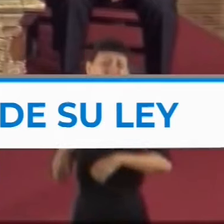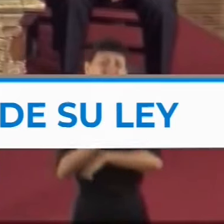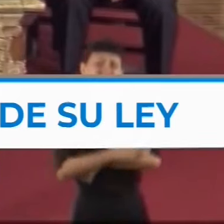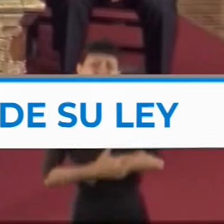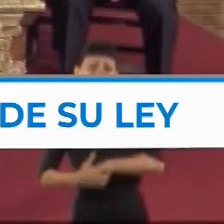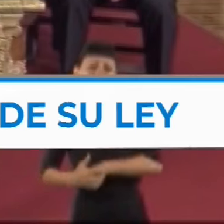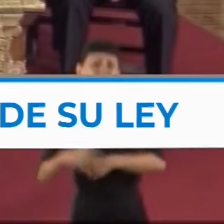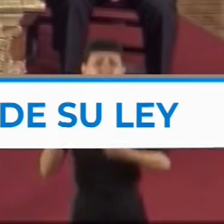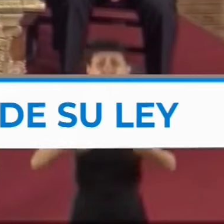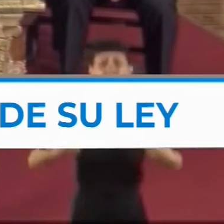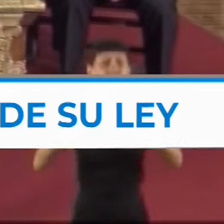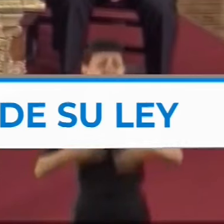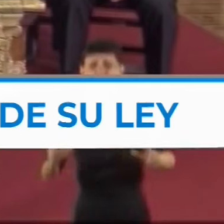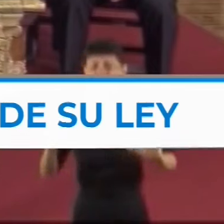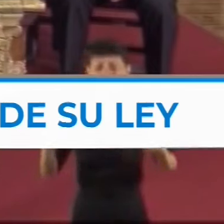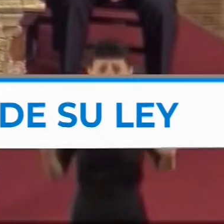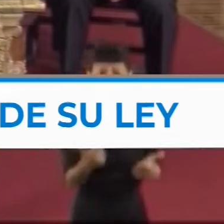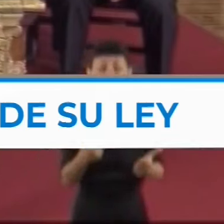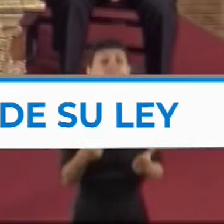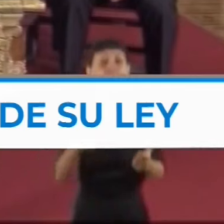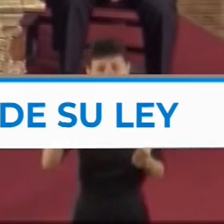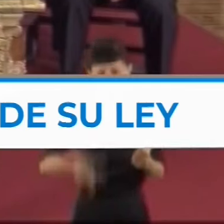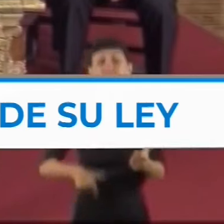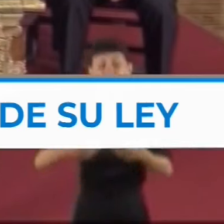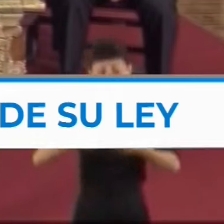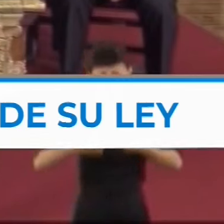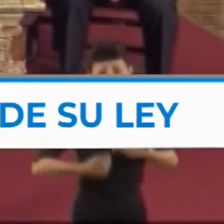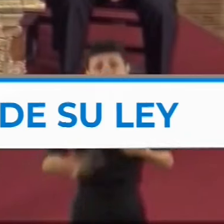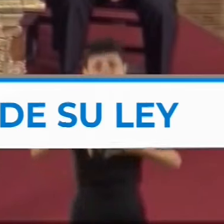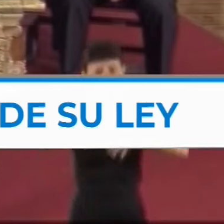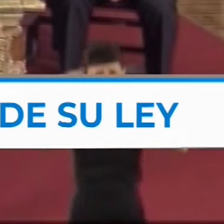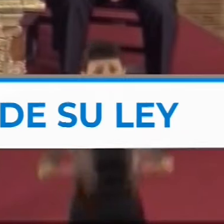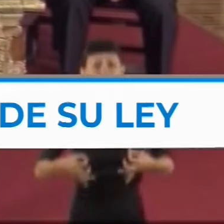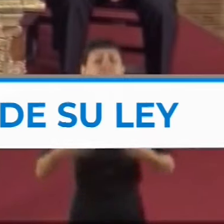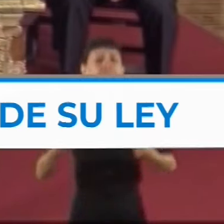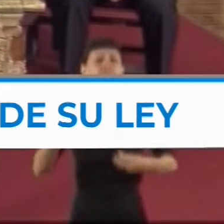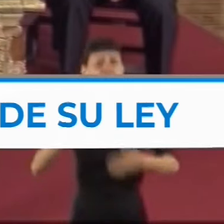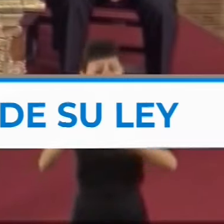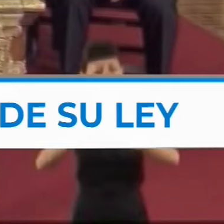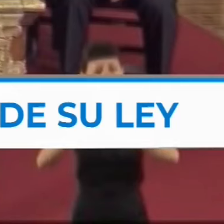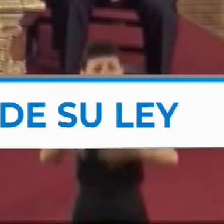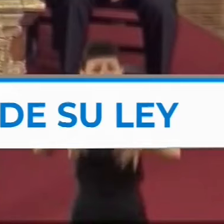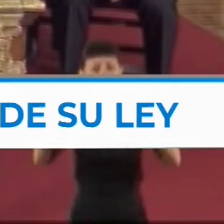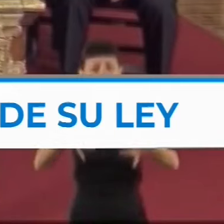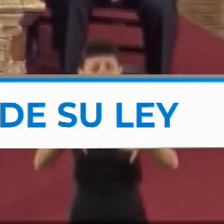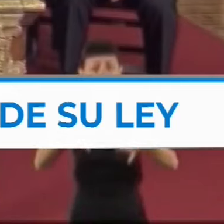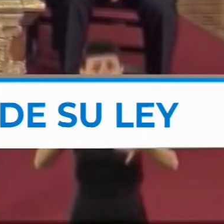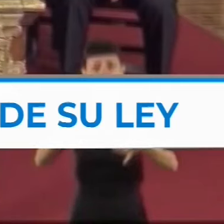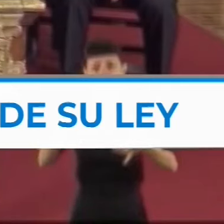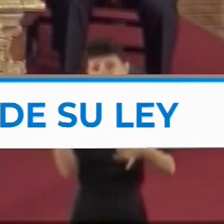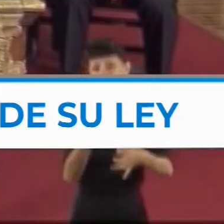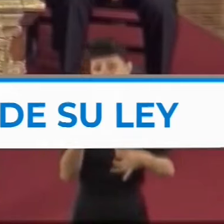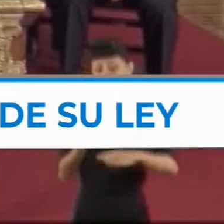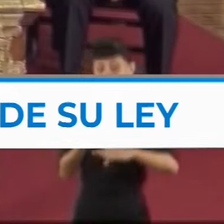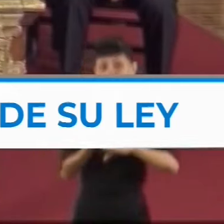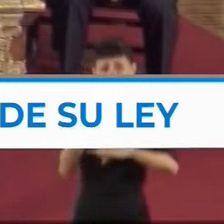avances logrados. Otra propuesta audaz es otorgar al Ejecutivo autoridad para cerrar entidades estatales por decreto. Milei ya dijo que quiere